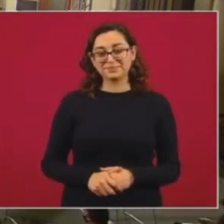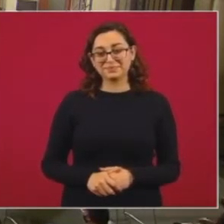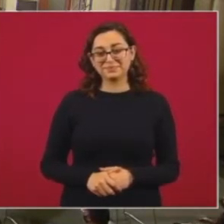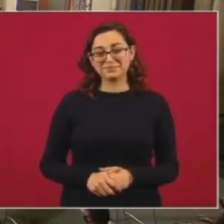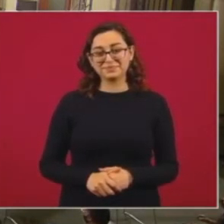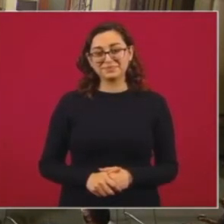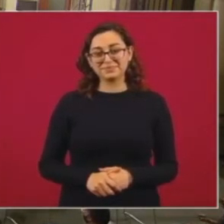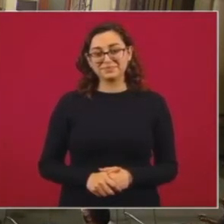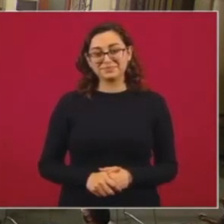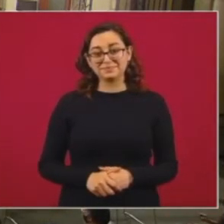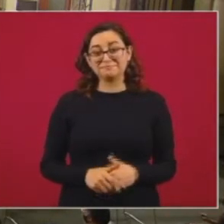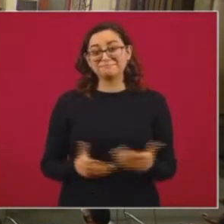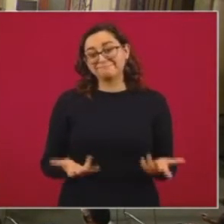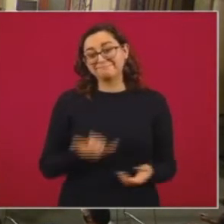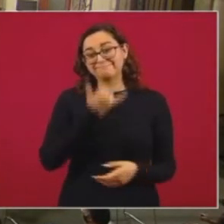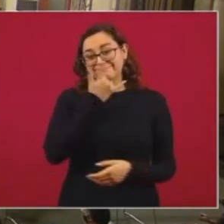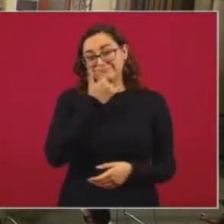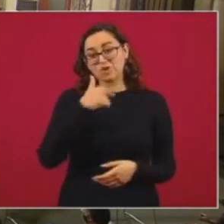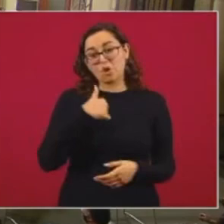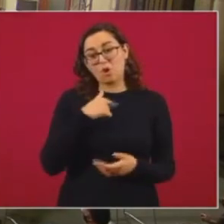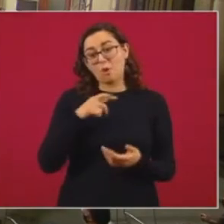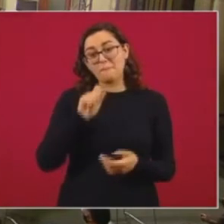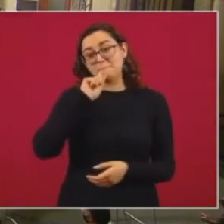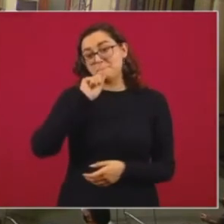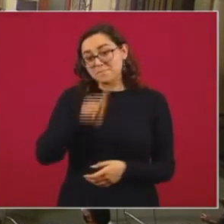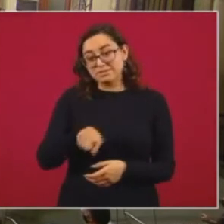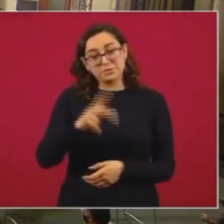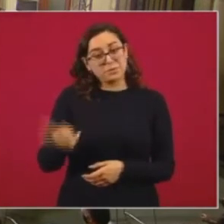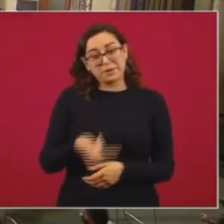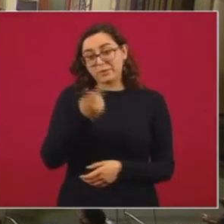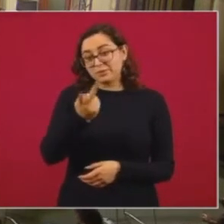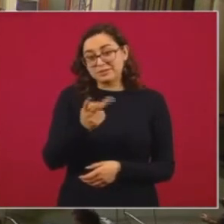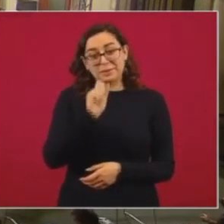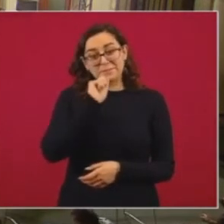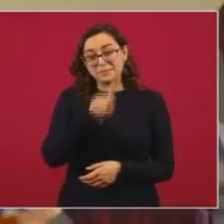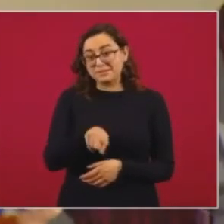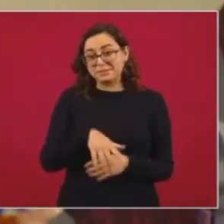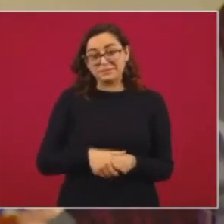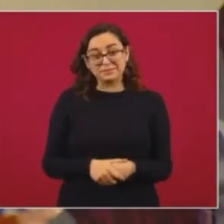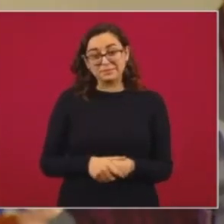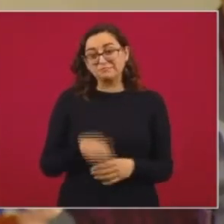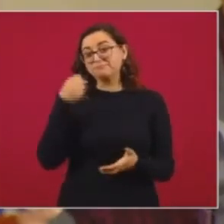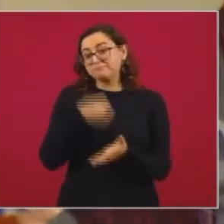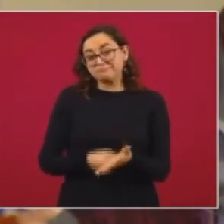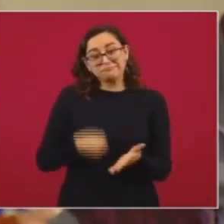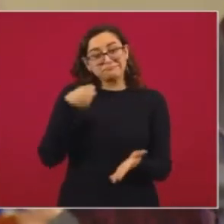Pues me voy a permitir insistir, doctor, porque el día de hoy... No, sí.